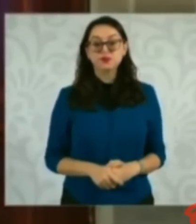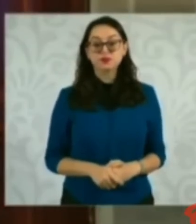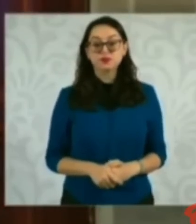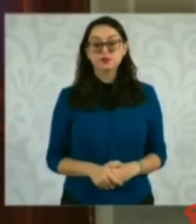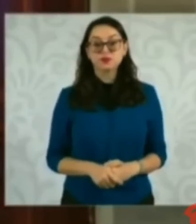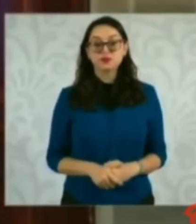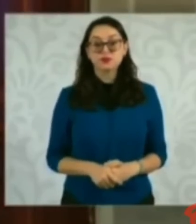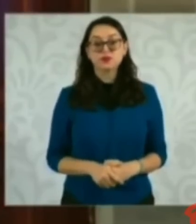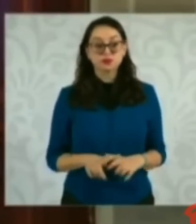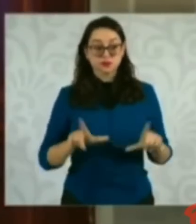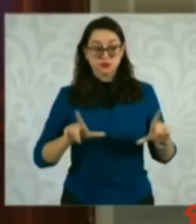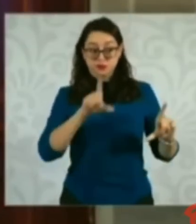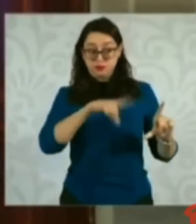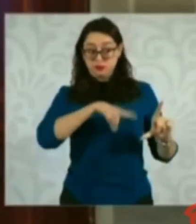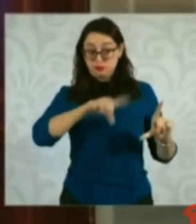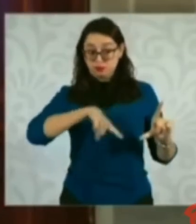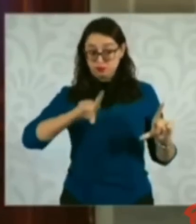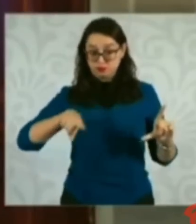La gráfica.